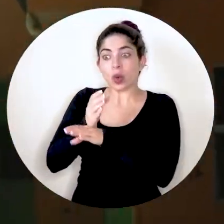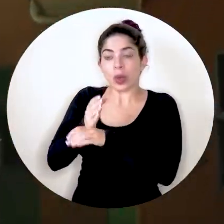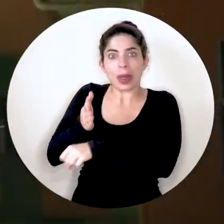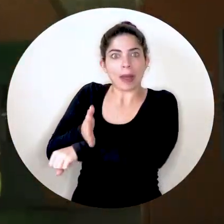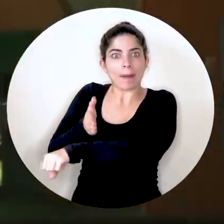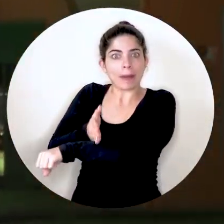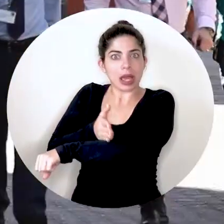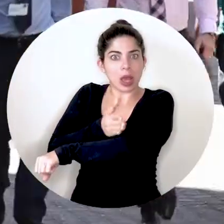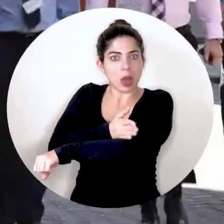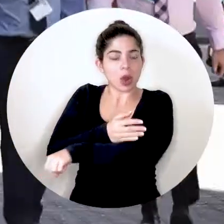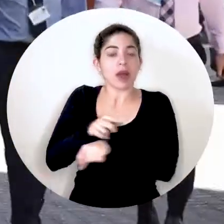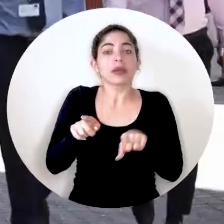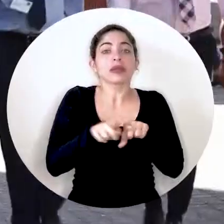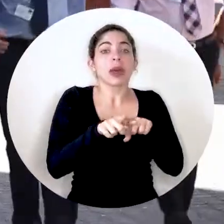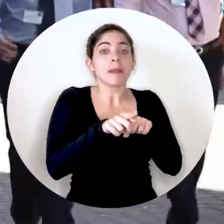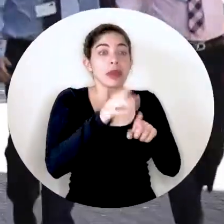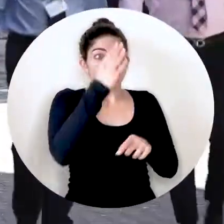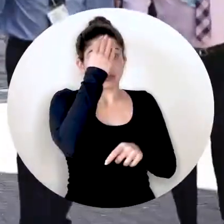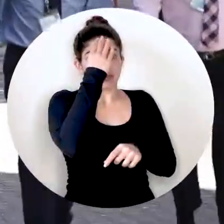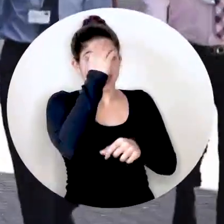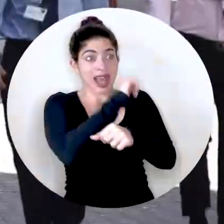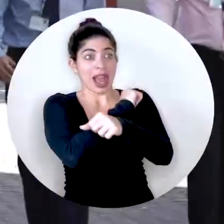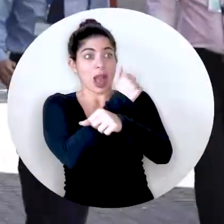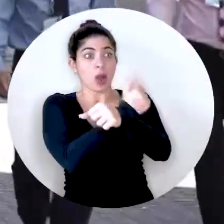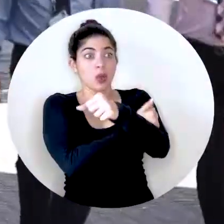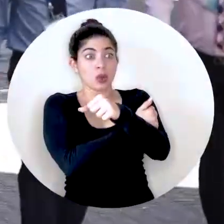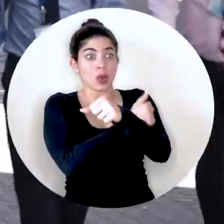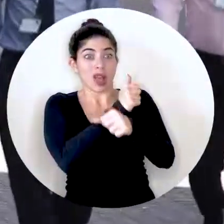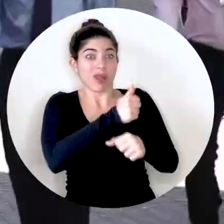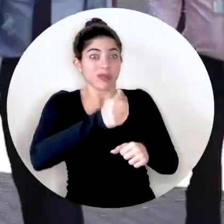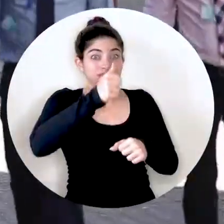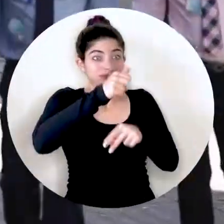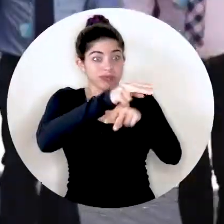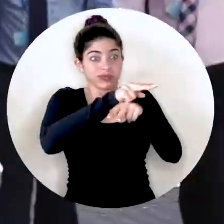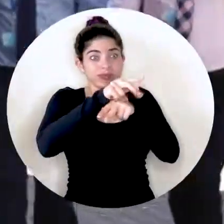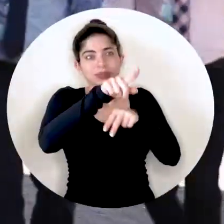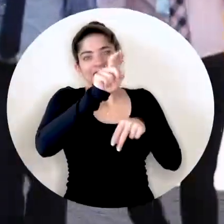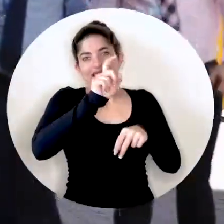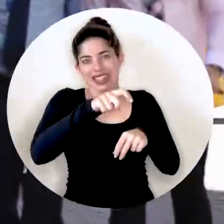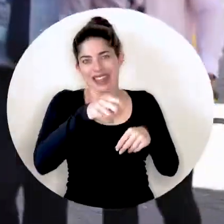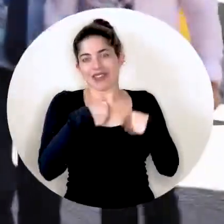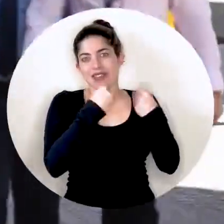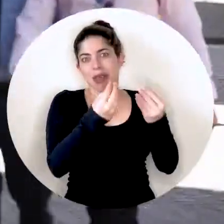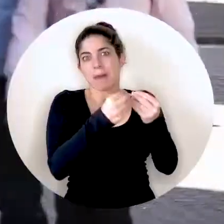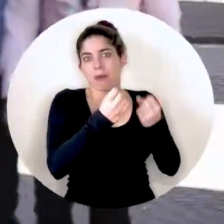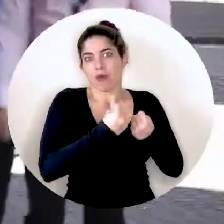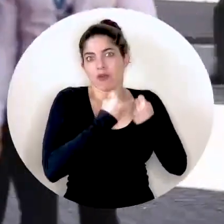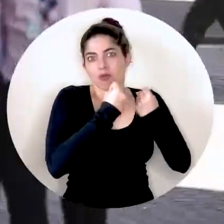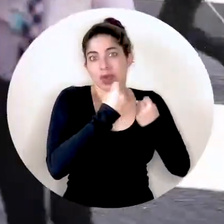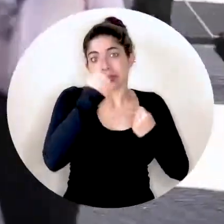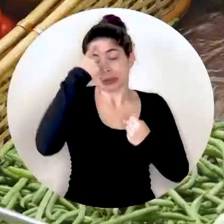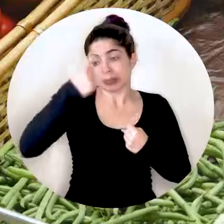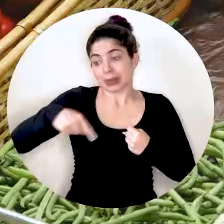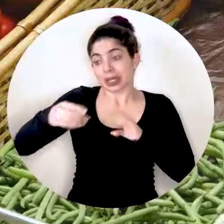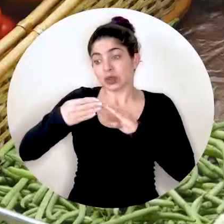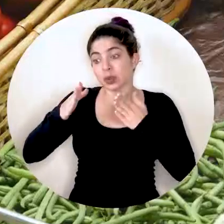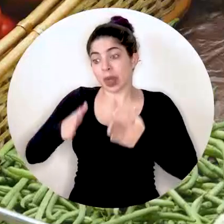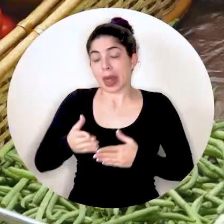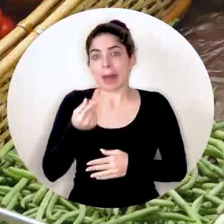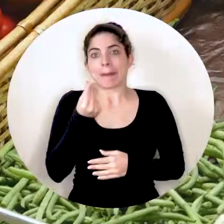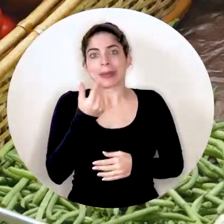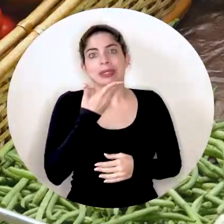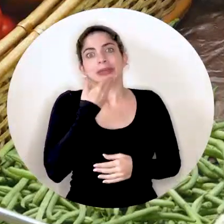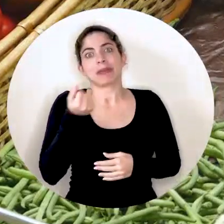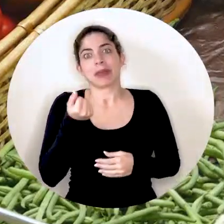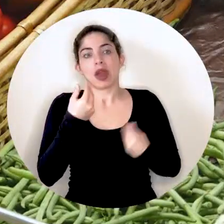cuido. También hemos aprendido que las autoridades de competencia necesitan fortalecerse para que los ciudadanos tengamos mejores